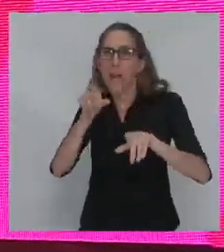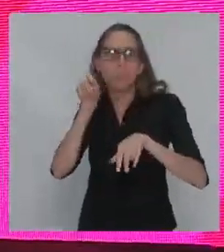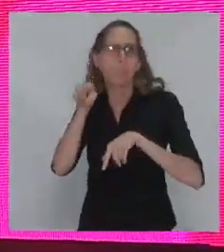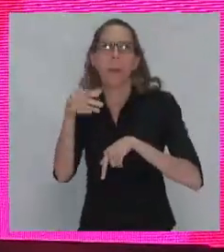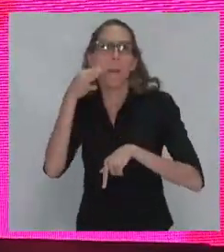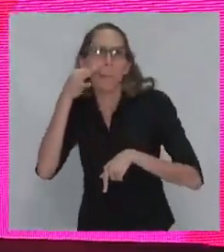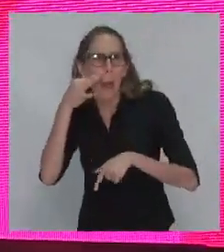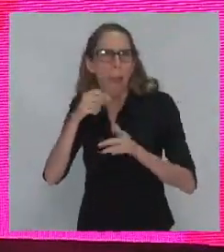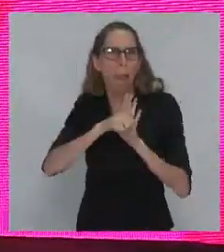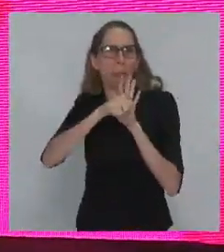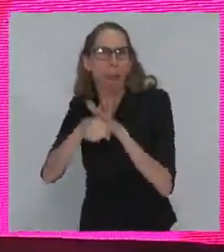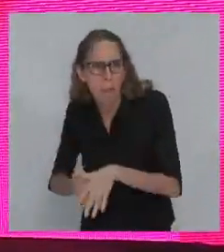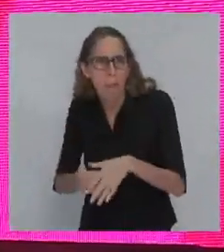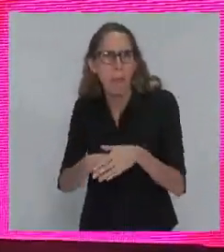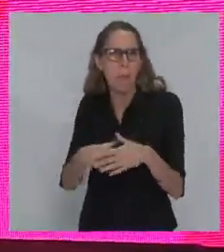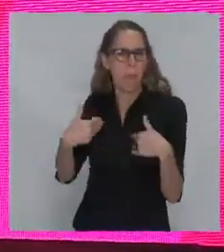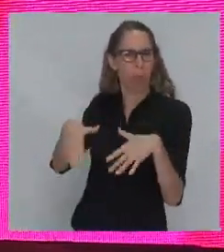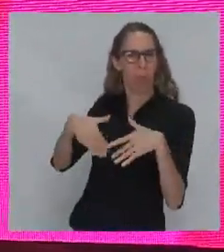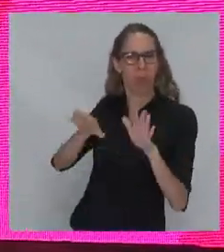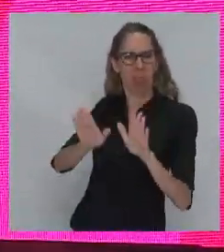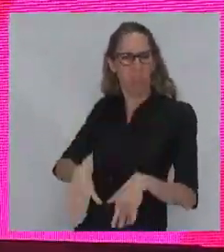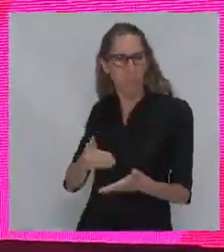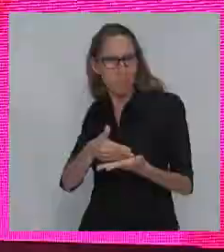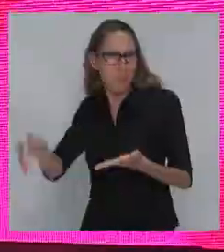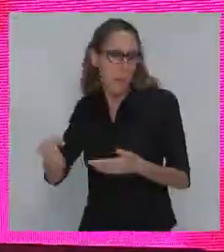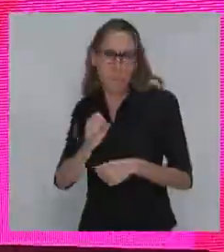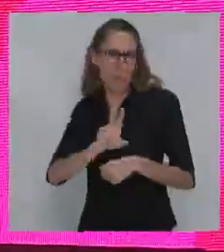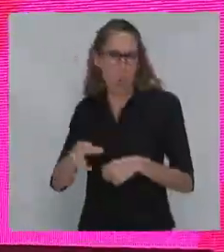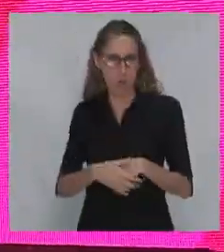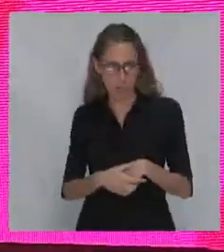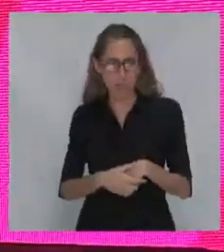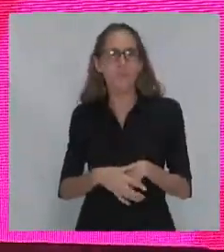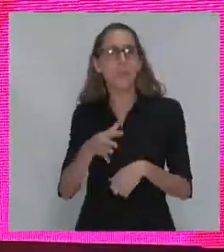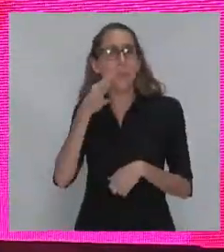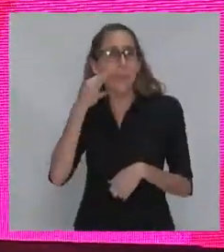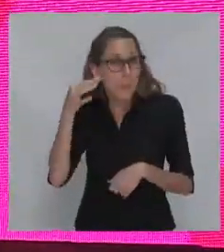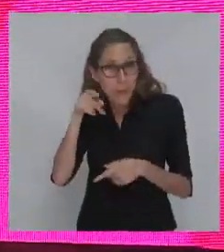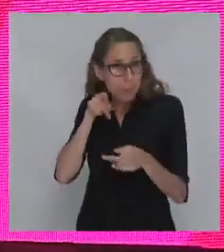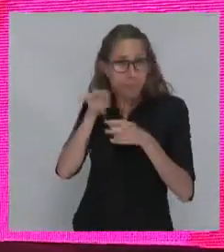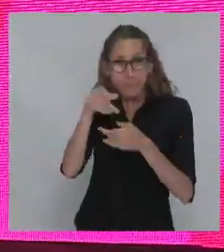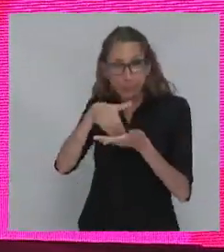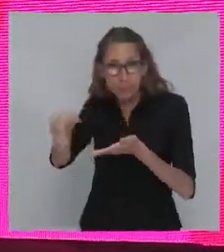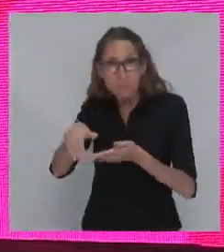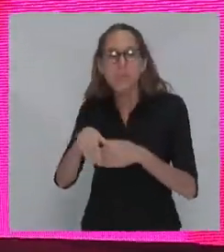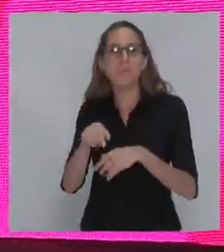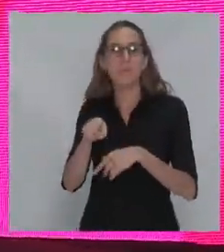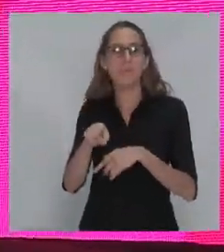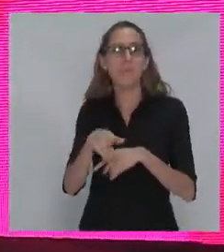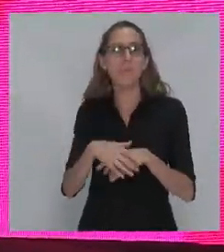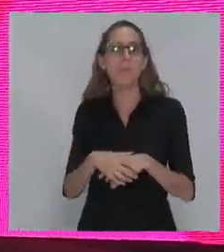de humillación, de segregación. Y el racismo está